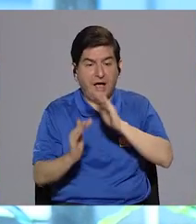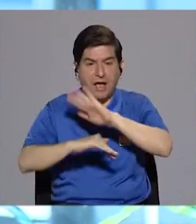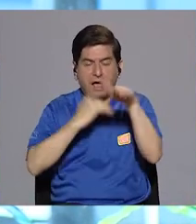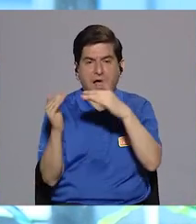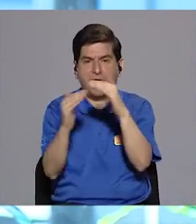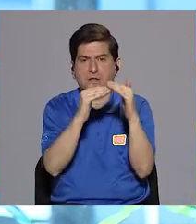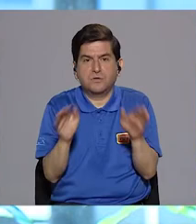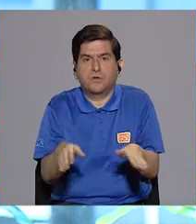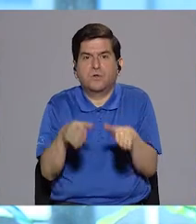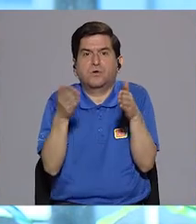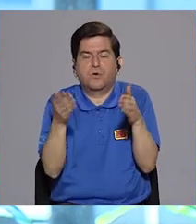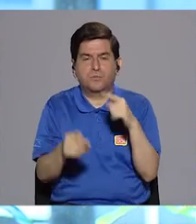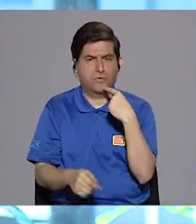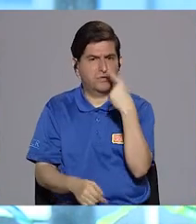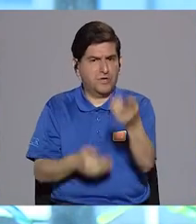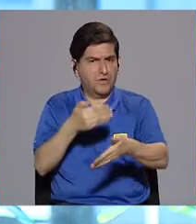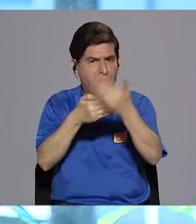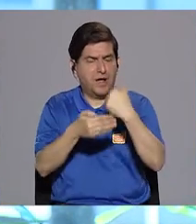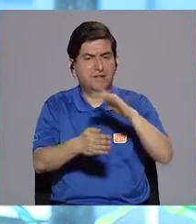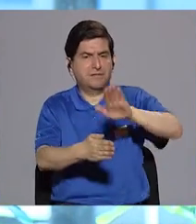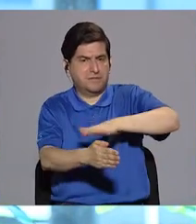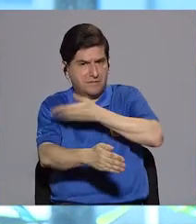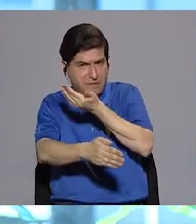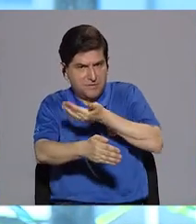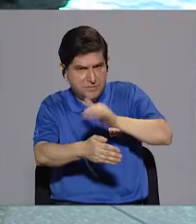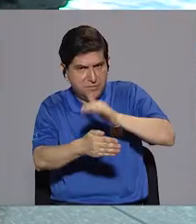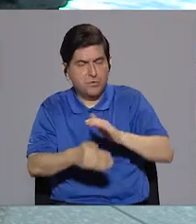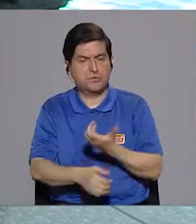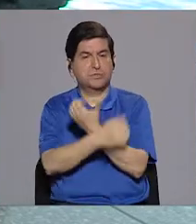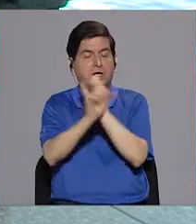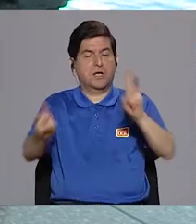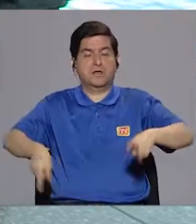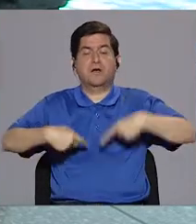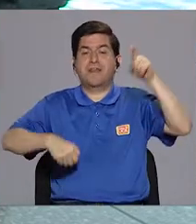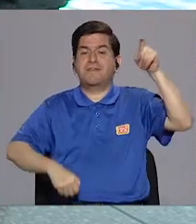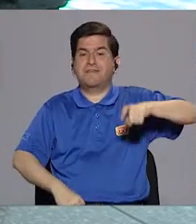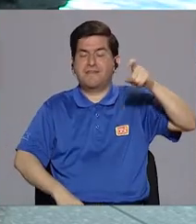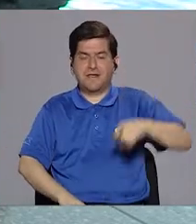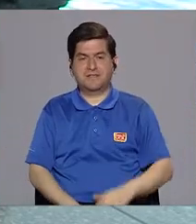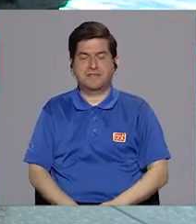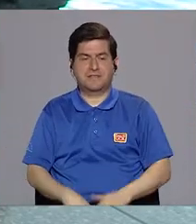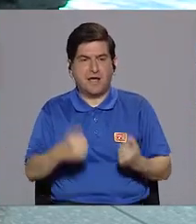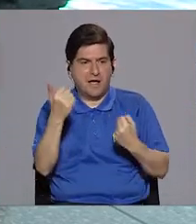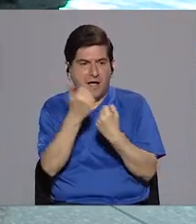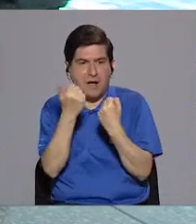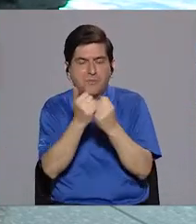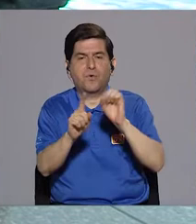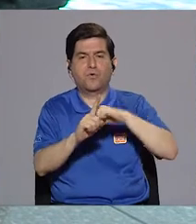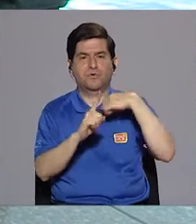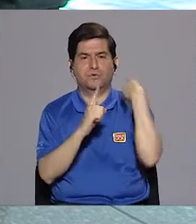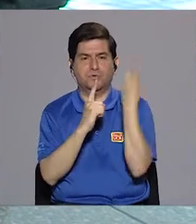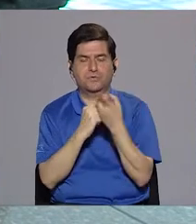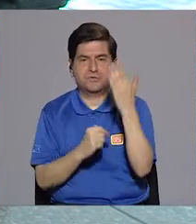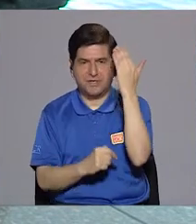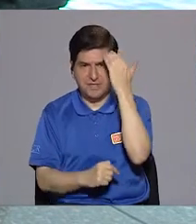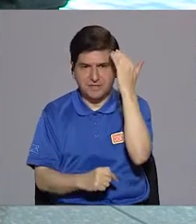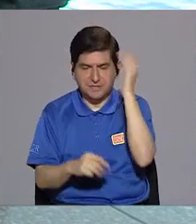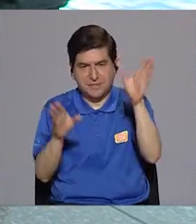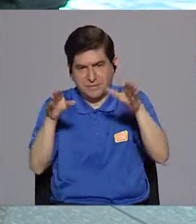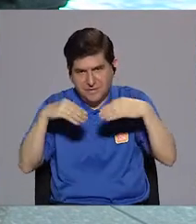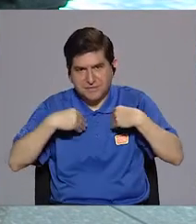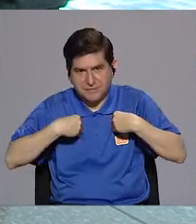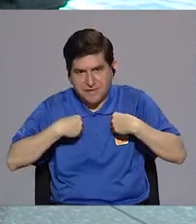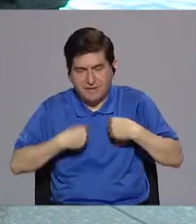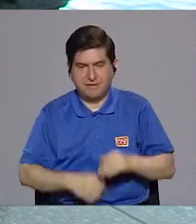comunidad? Porque ahora usted señalaba inclusive que para que la música pueda sobrevivir necesita ser auspiciada por una sociedad que le sepa